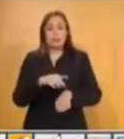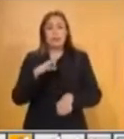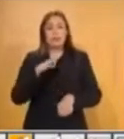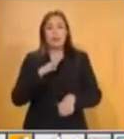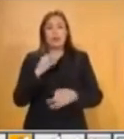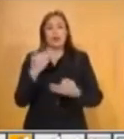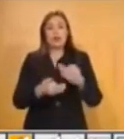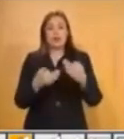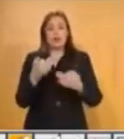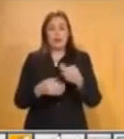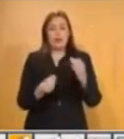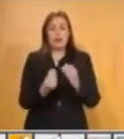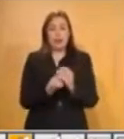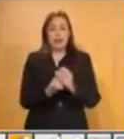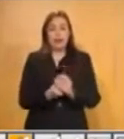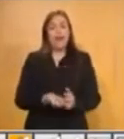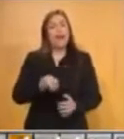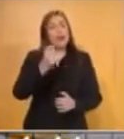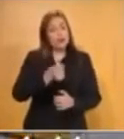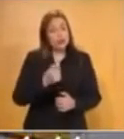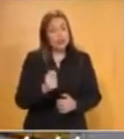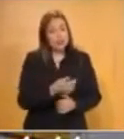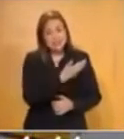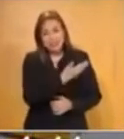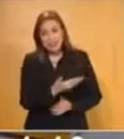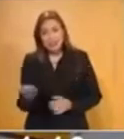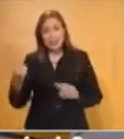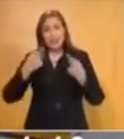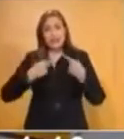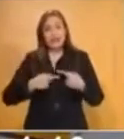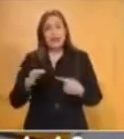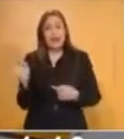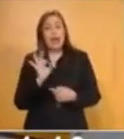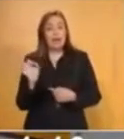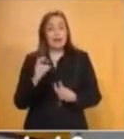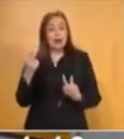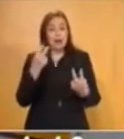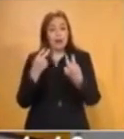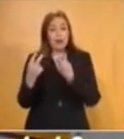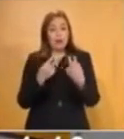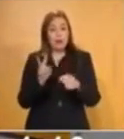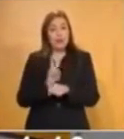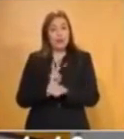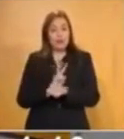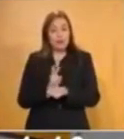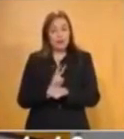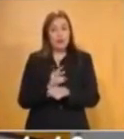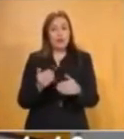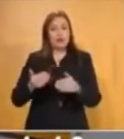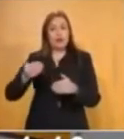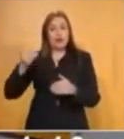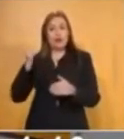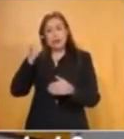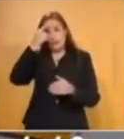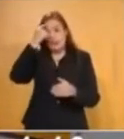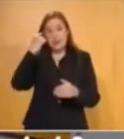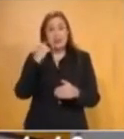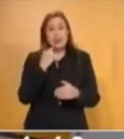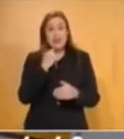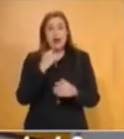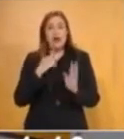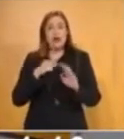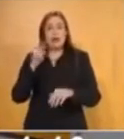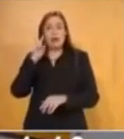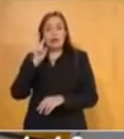Un saludo para quienes nos están viendo apenas en televisión. Estábamos transmitiendo desde hace media hora a través de Facebook. Entonces, como la clase ya